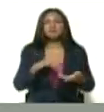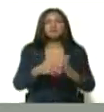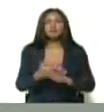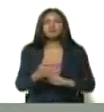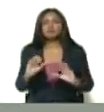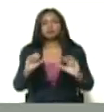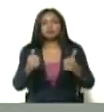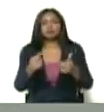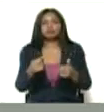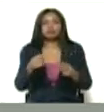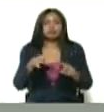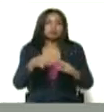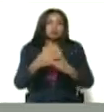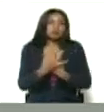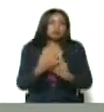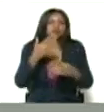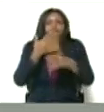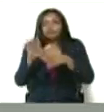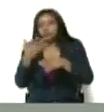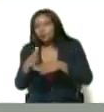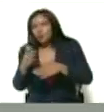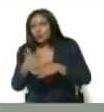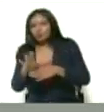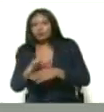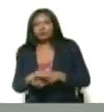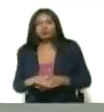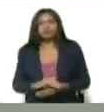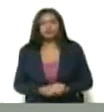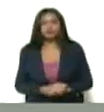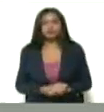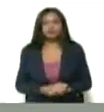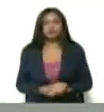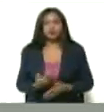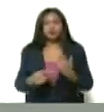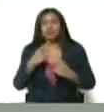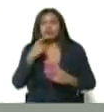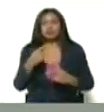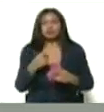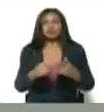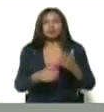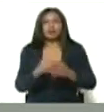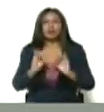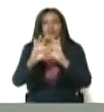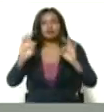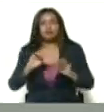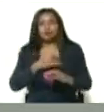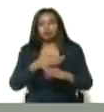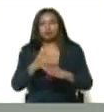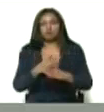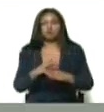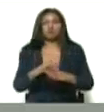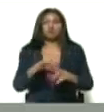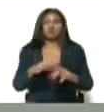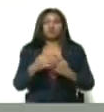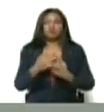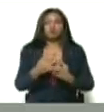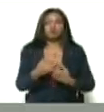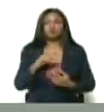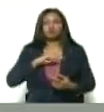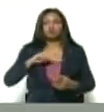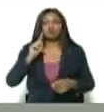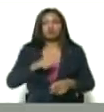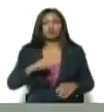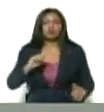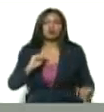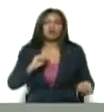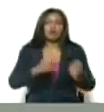llegó por estas circunstancias, no importa, no vamos a pontificar más sobre eso. Estamos en una circunstancia que nos obliga a cambiar